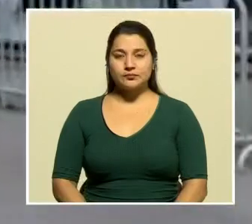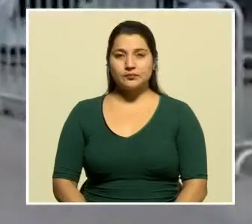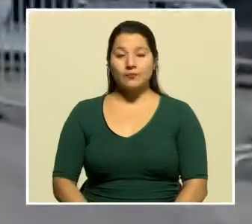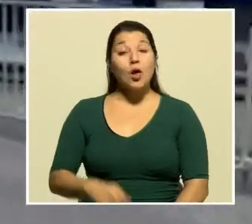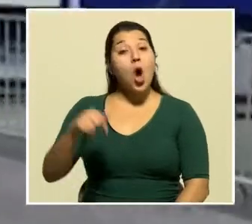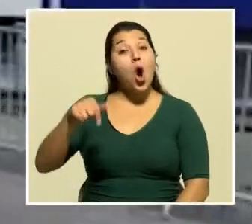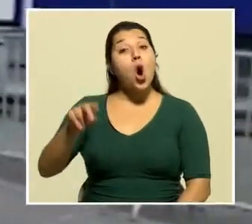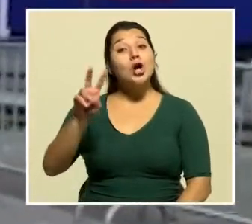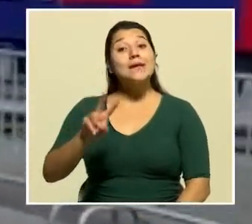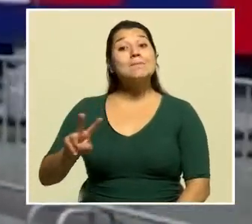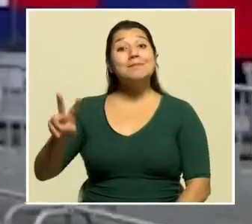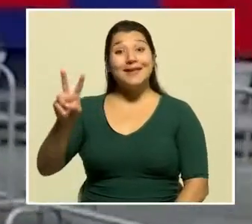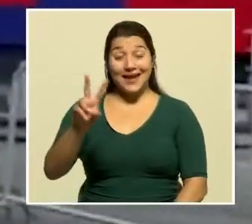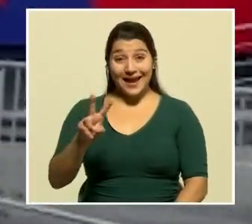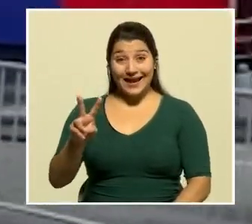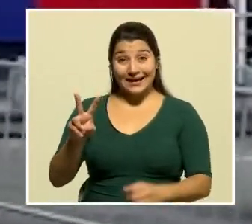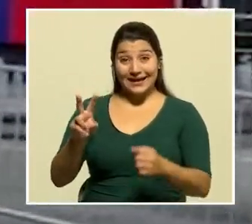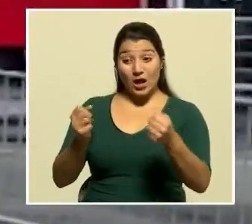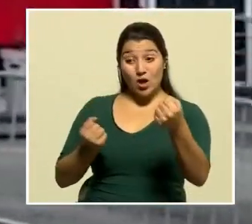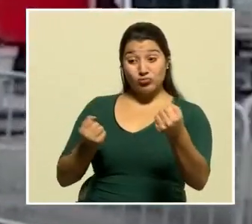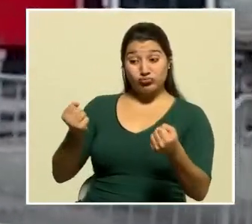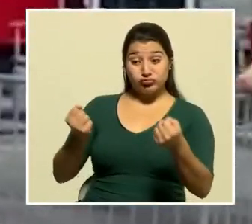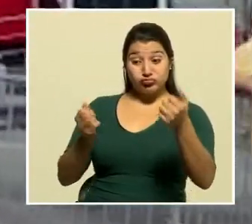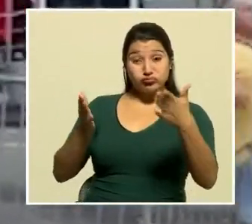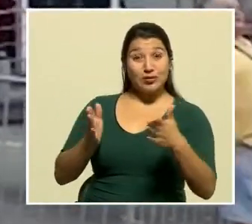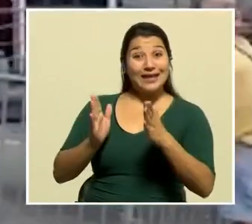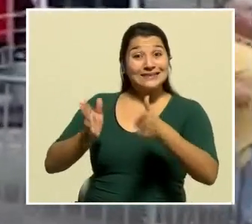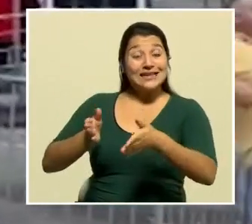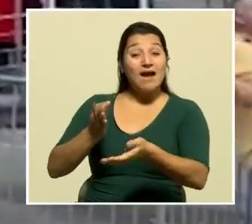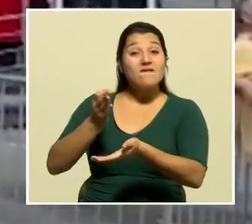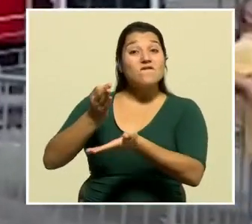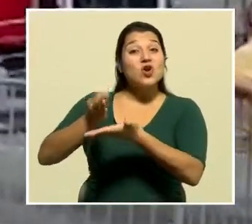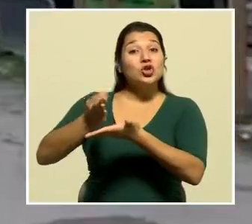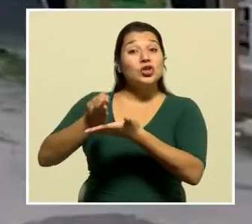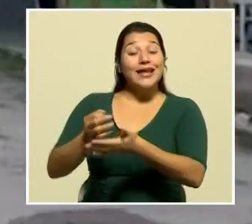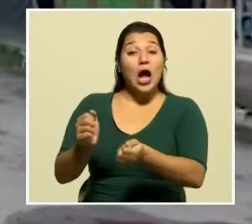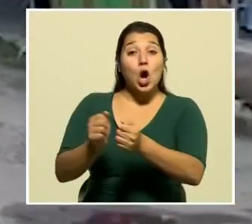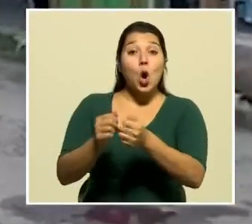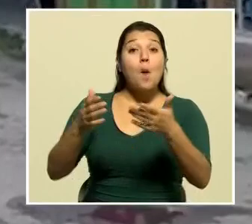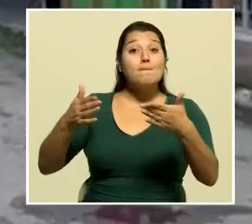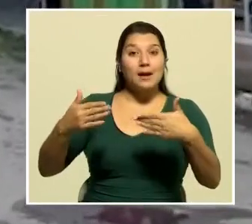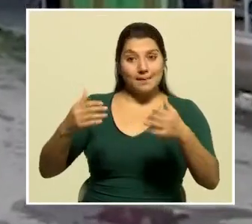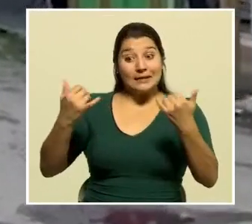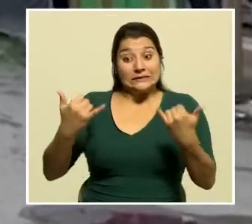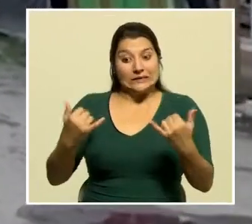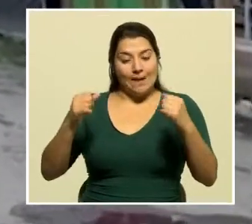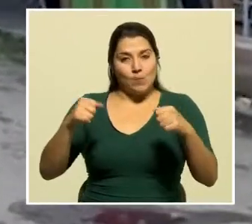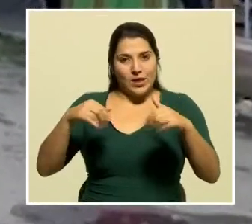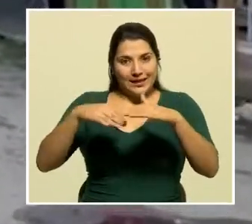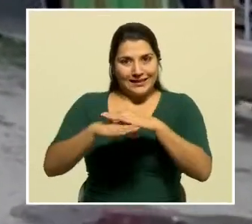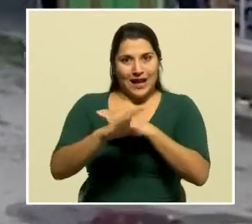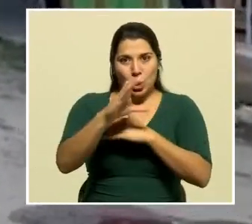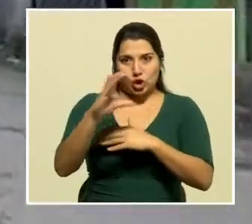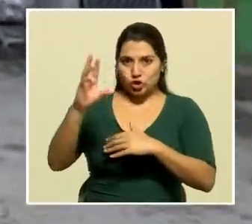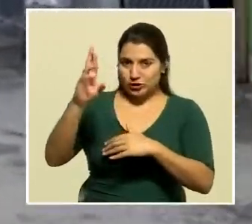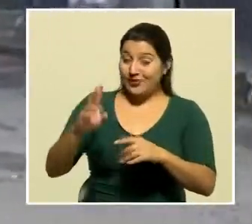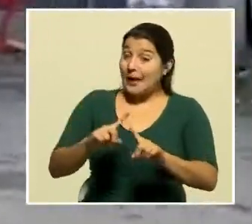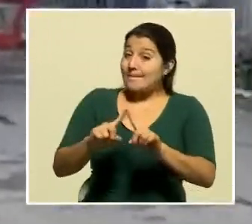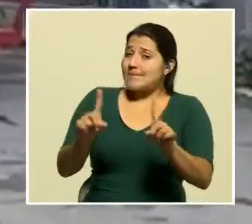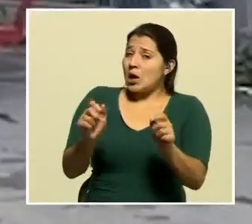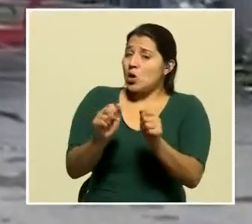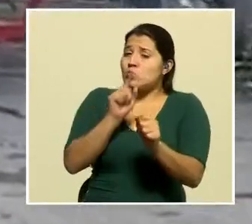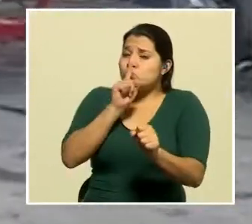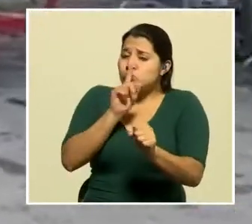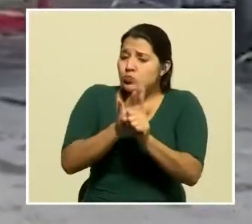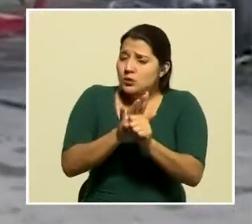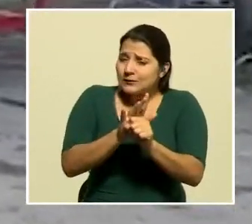Este viernes, unidades de transporte varados en la frontera con Panamá podrán recorrer territorio costarricense bajo protocolos estrictos